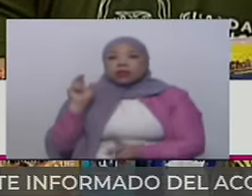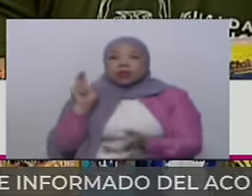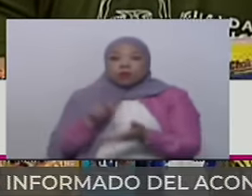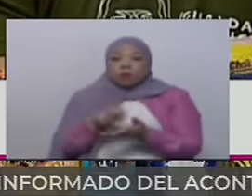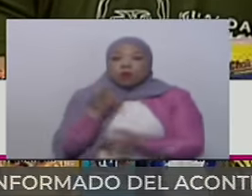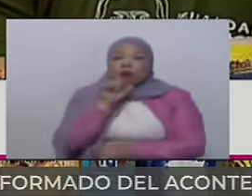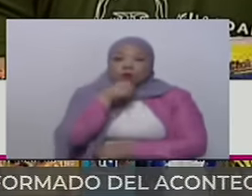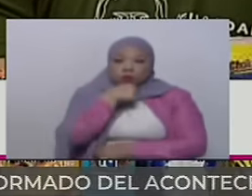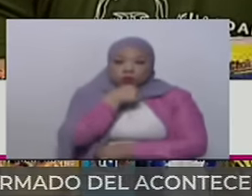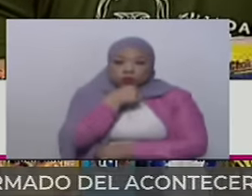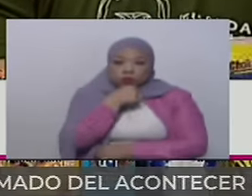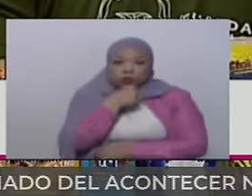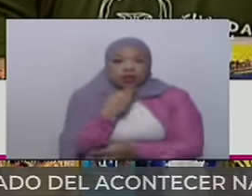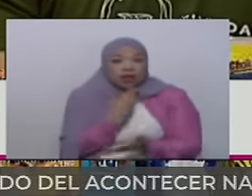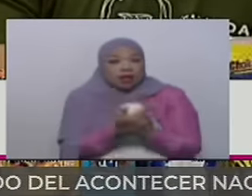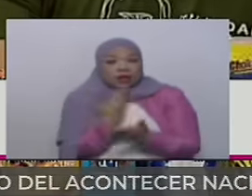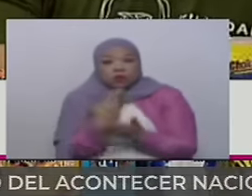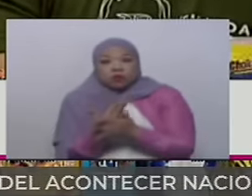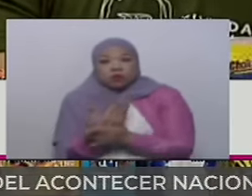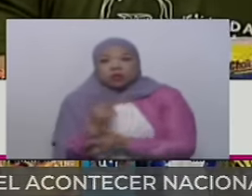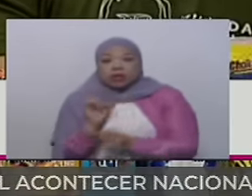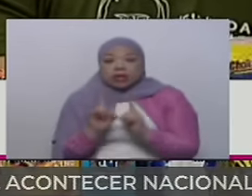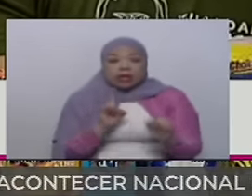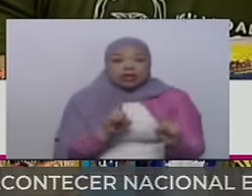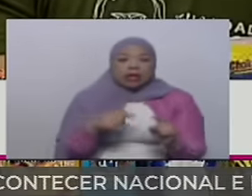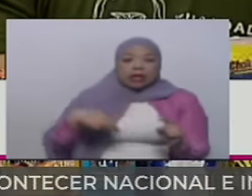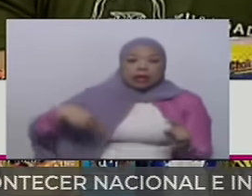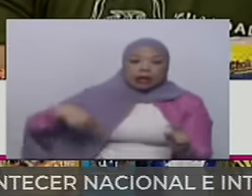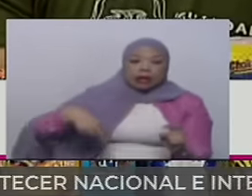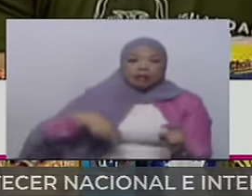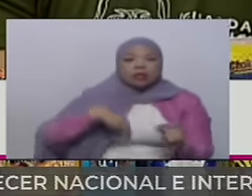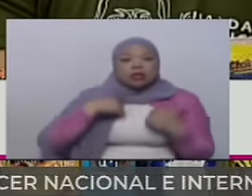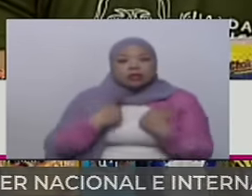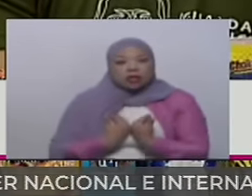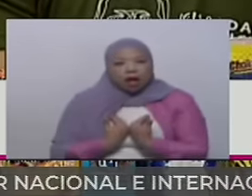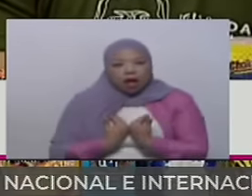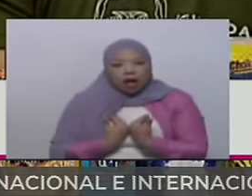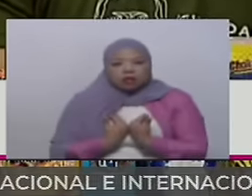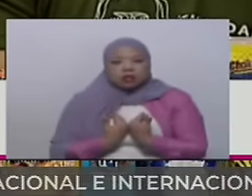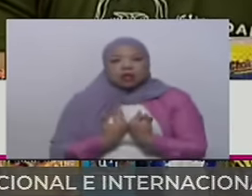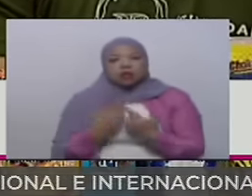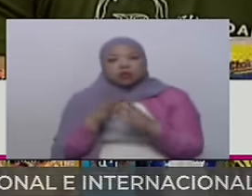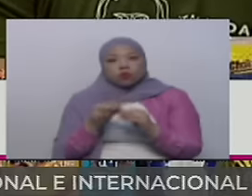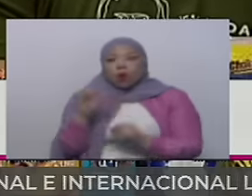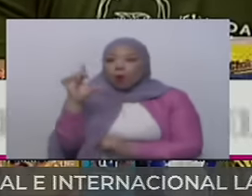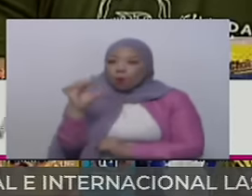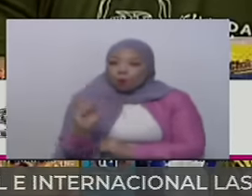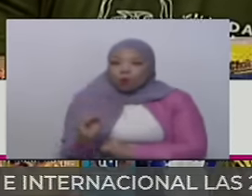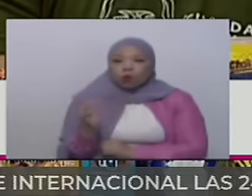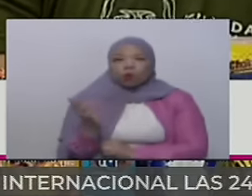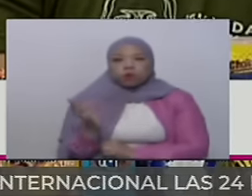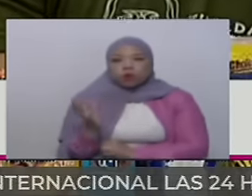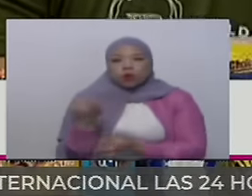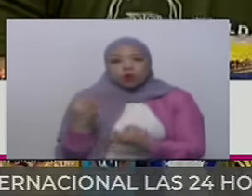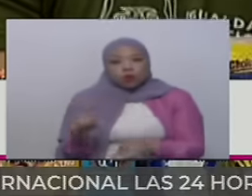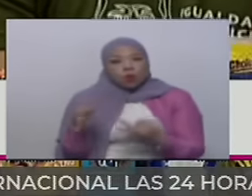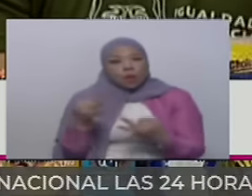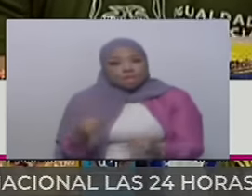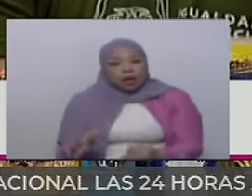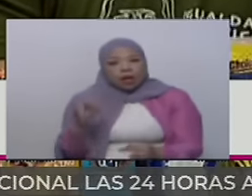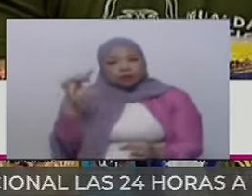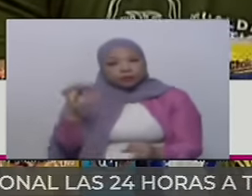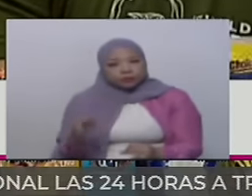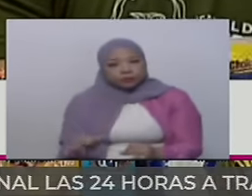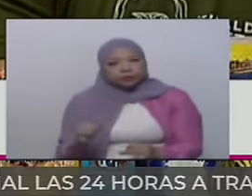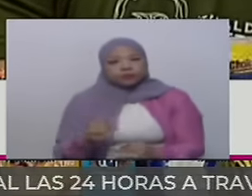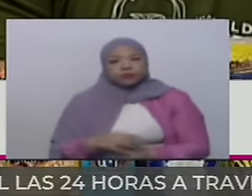tercera edad están muy agradecidas porque no tienen que caminar y todo a bajo precio, o sea, pueden ¿qué me dice accesible?